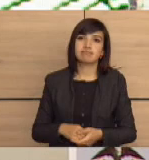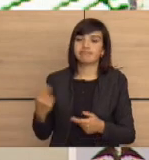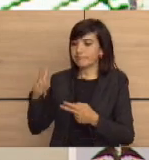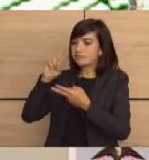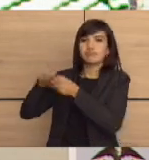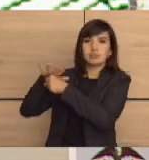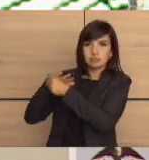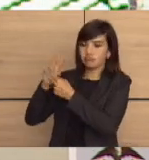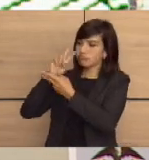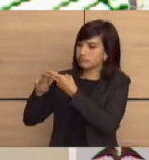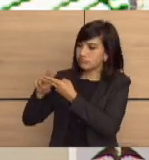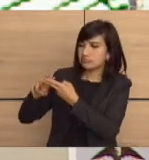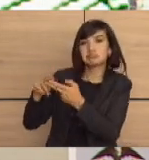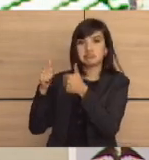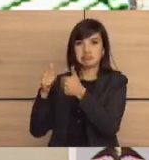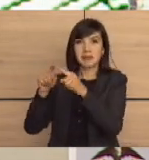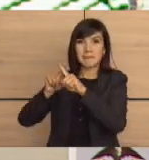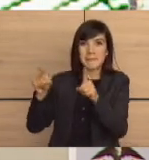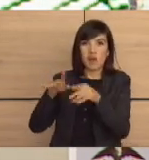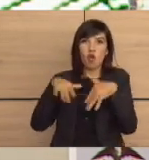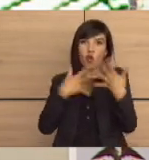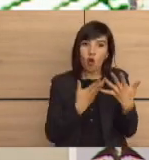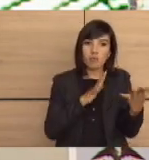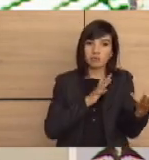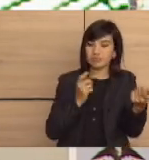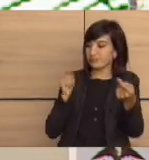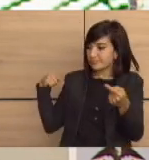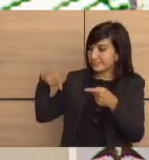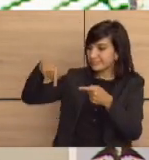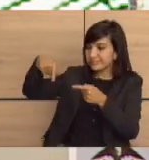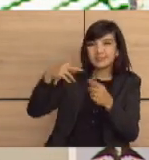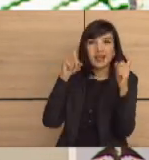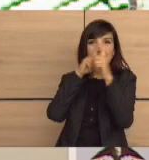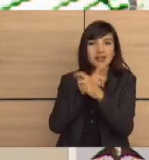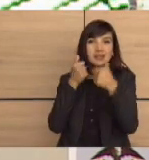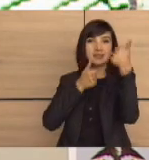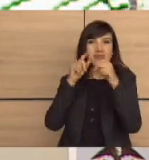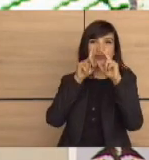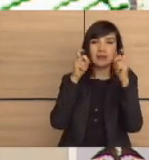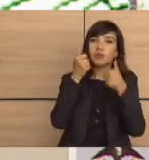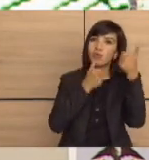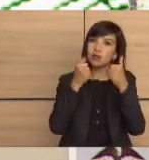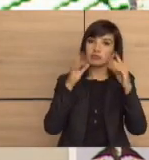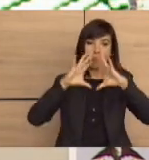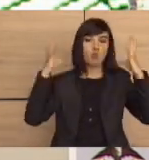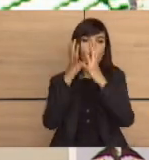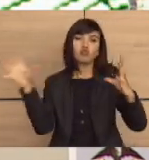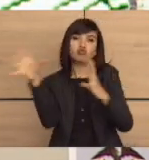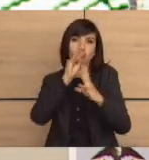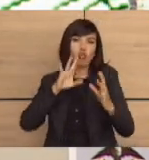construimos una respuesta, y es por qué ese era el proyecto político en una parte del mundo, porque no lo fue en todas partes del